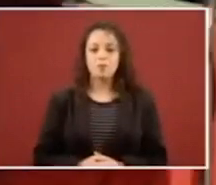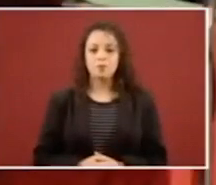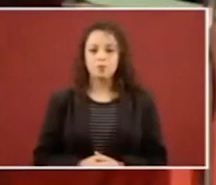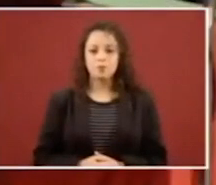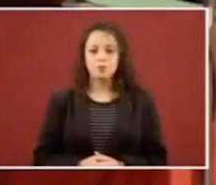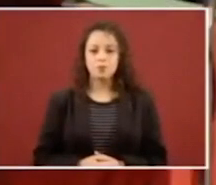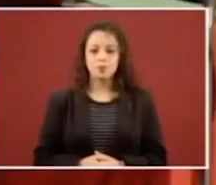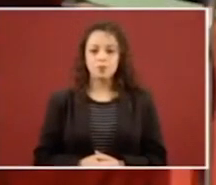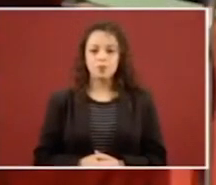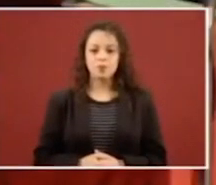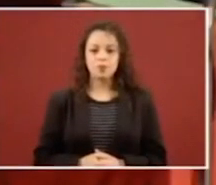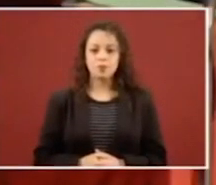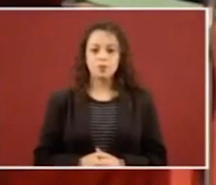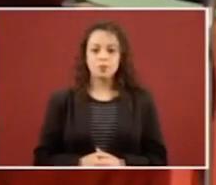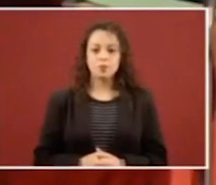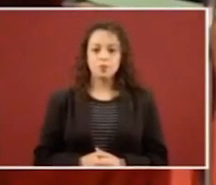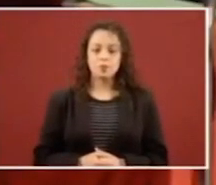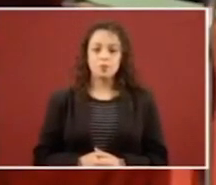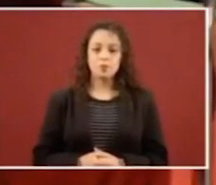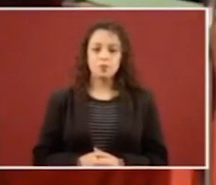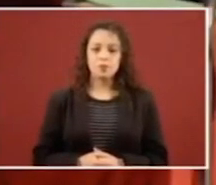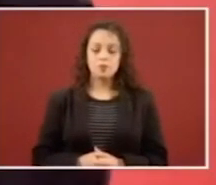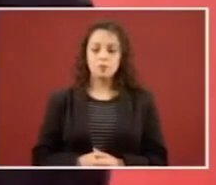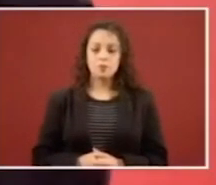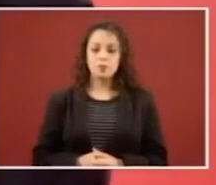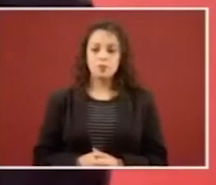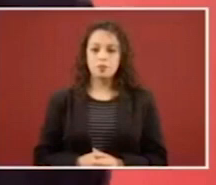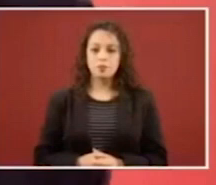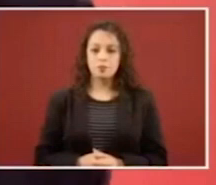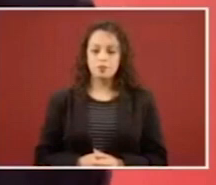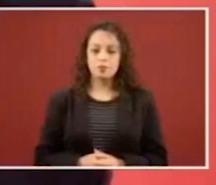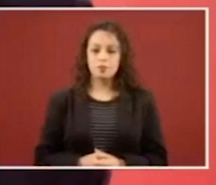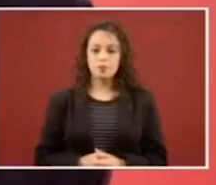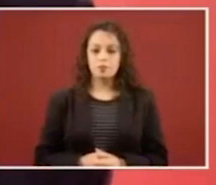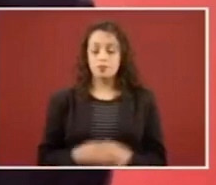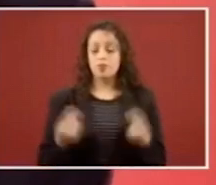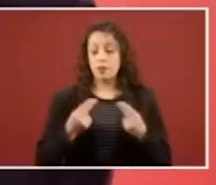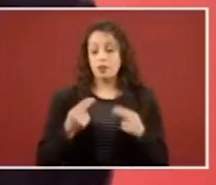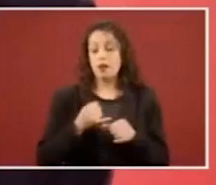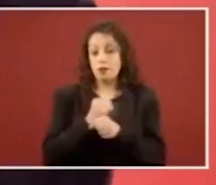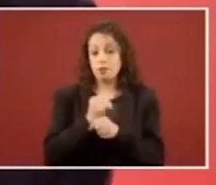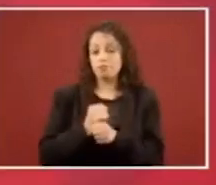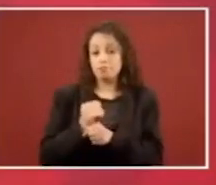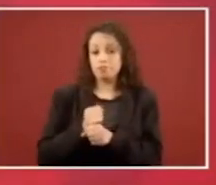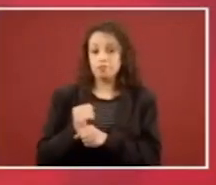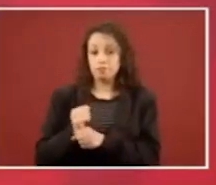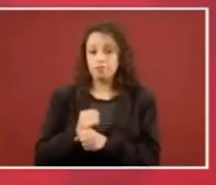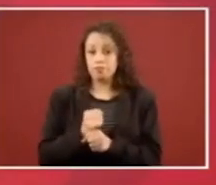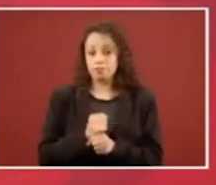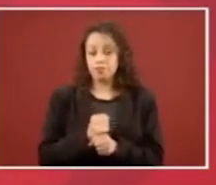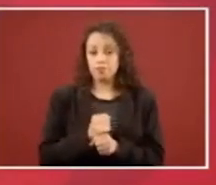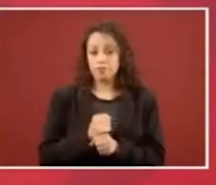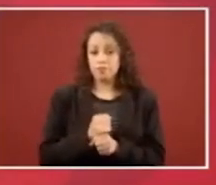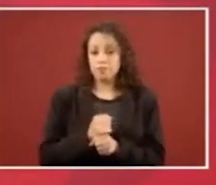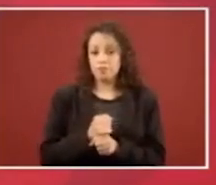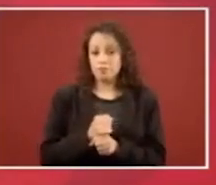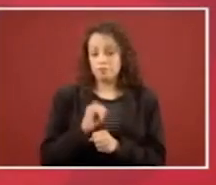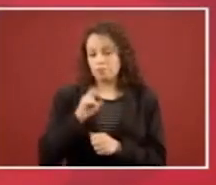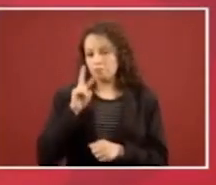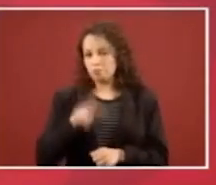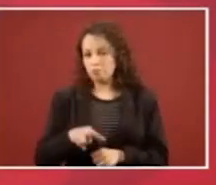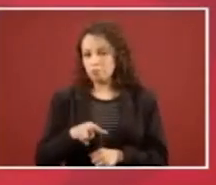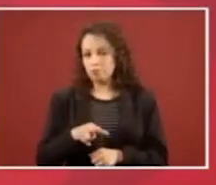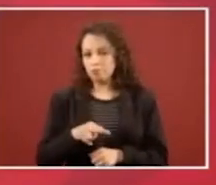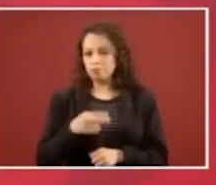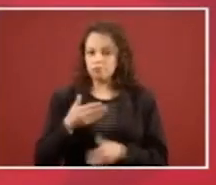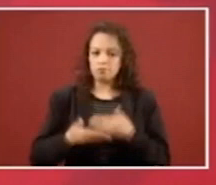Es nada más el que se investigue, ¿sí?, y